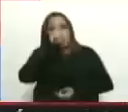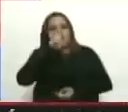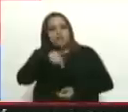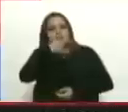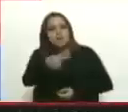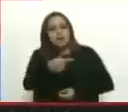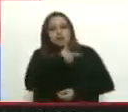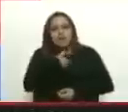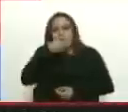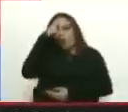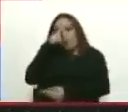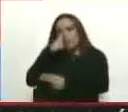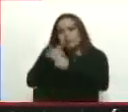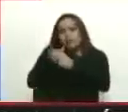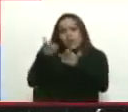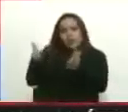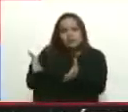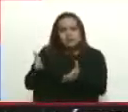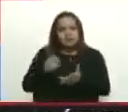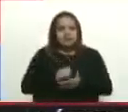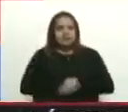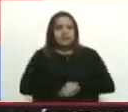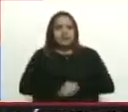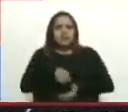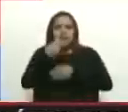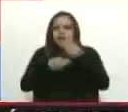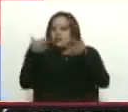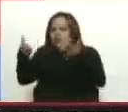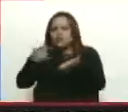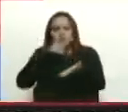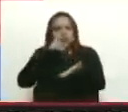rindan homenaje por eso, por haber hecho eso.